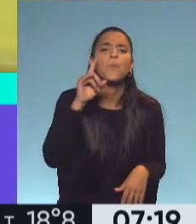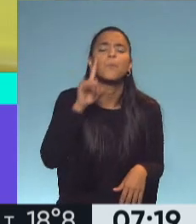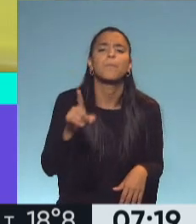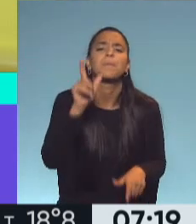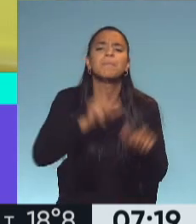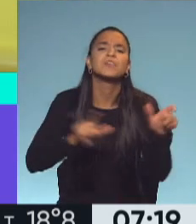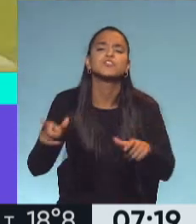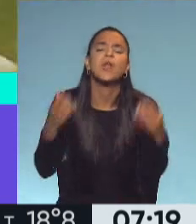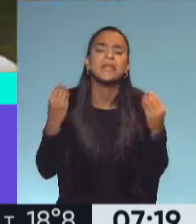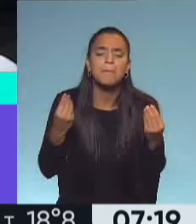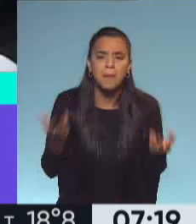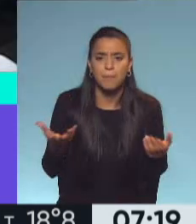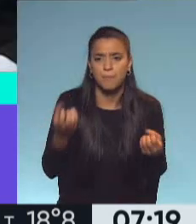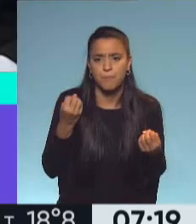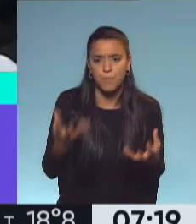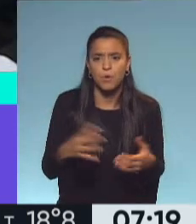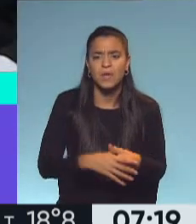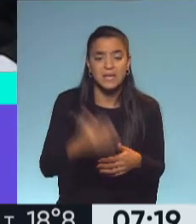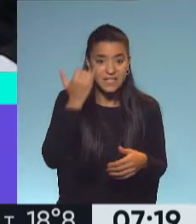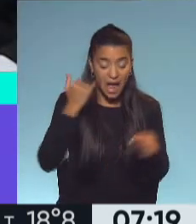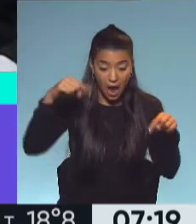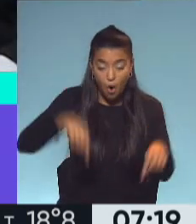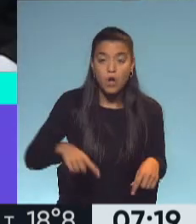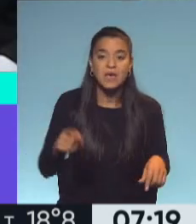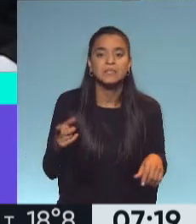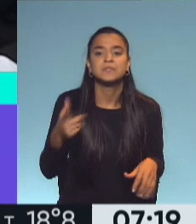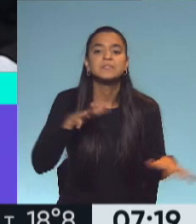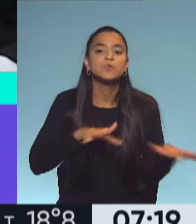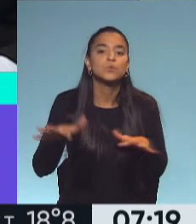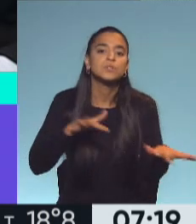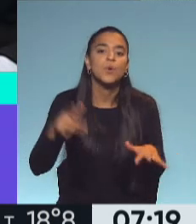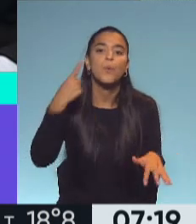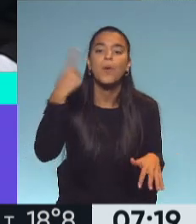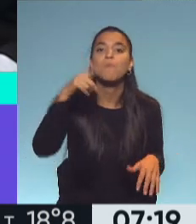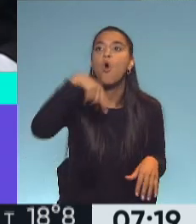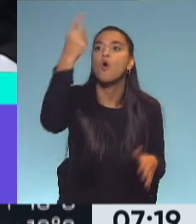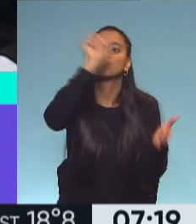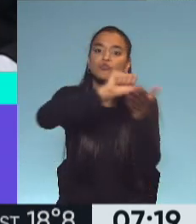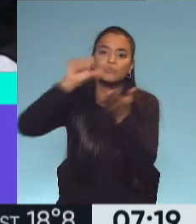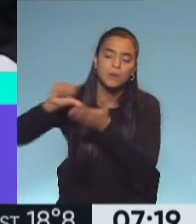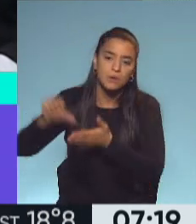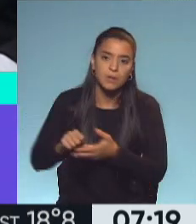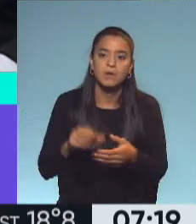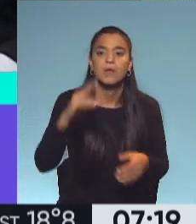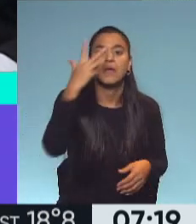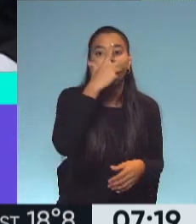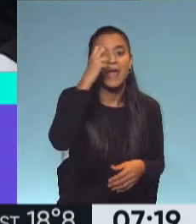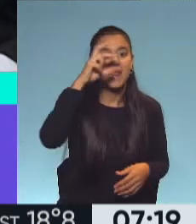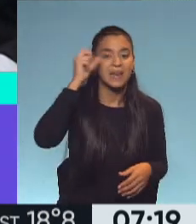pasa con 50.000 casos? Porque, a ver, ya estamos viviendo situaciones que veíamos que pasaban en otros países. Nuestro colega Hernán